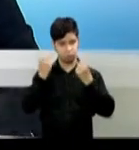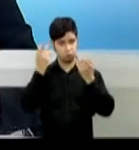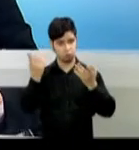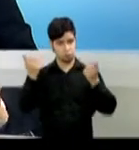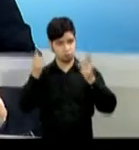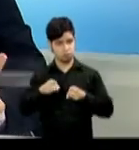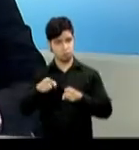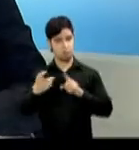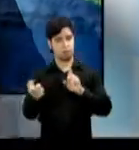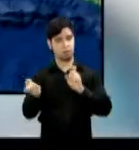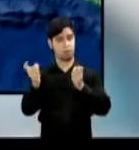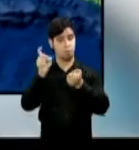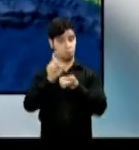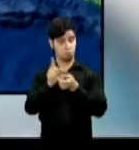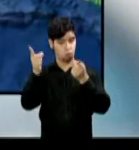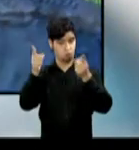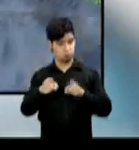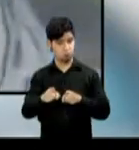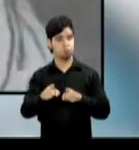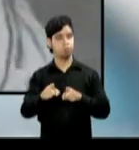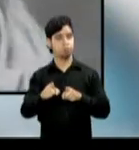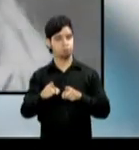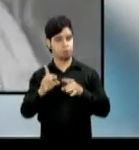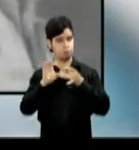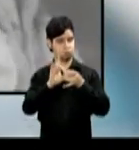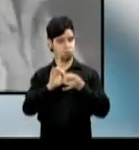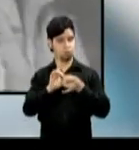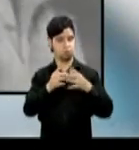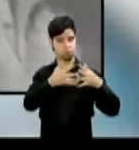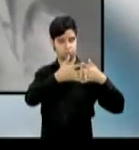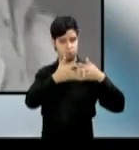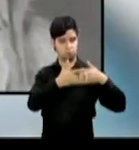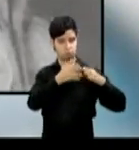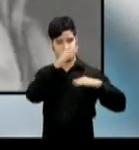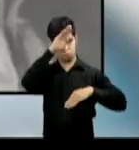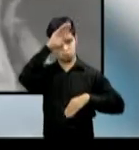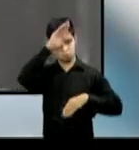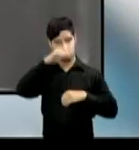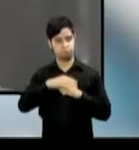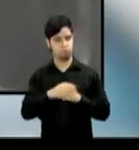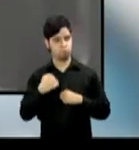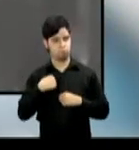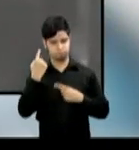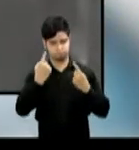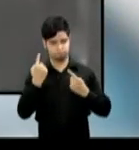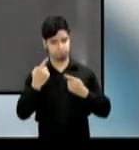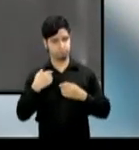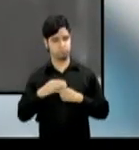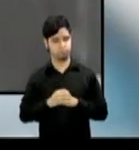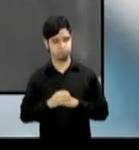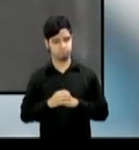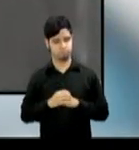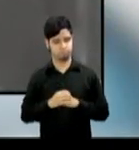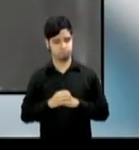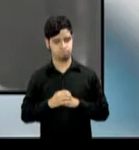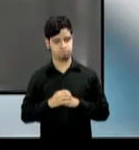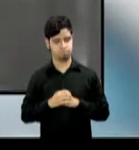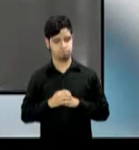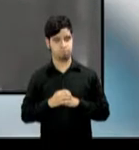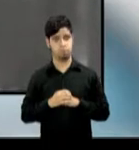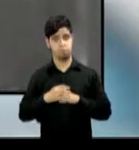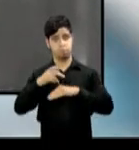del cambio que tarde o temprano va a haber en las relaciones con Cuba y Estados Unidos. Yo plantearía lo siguiente, Puerto Rico tuvo